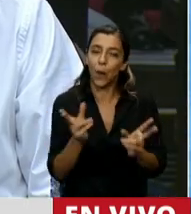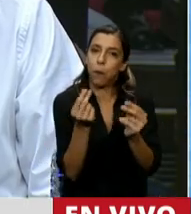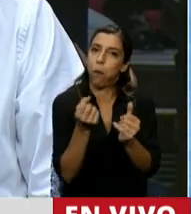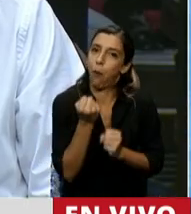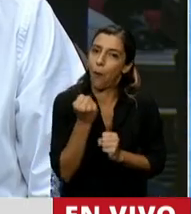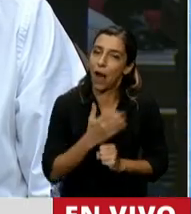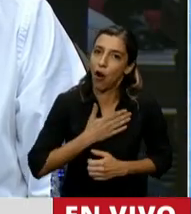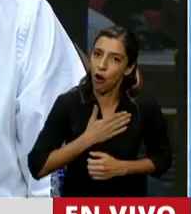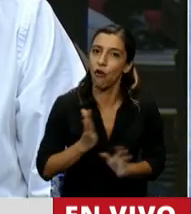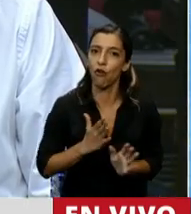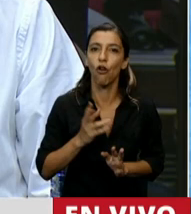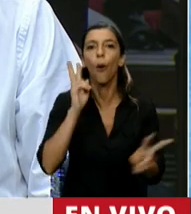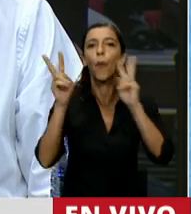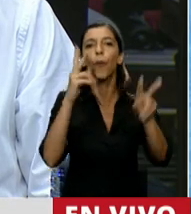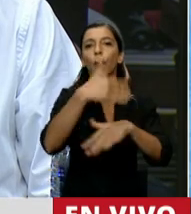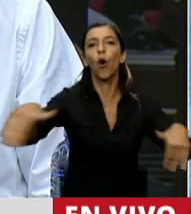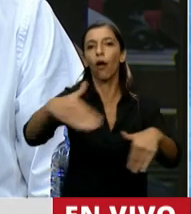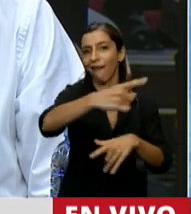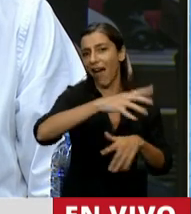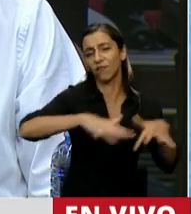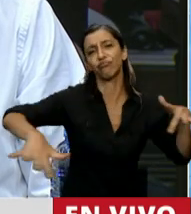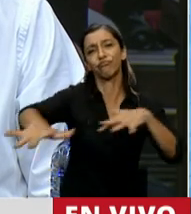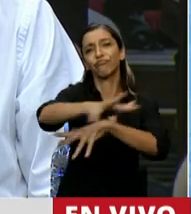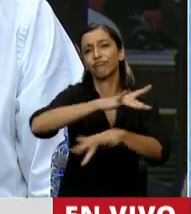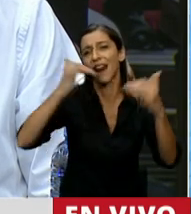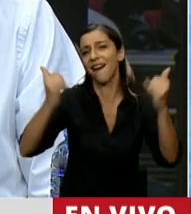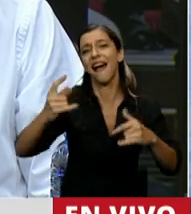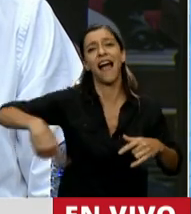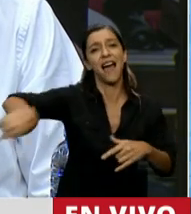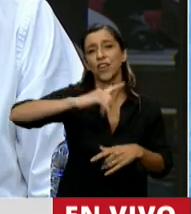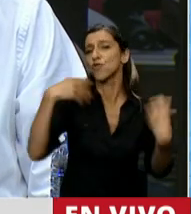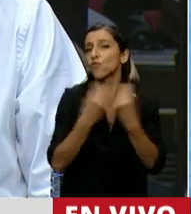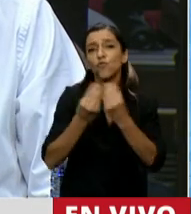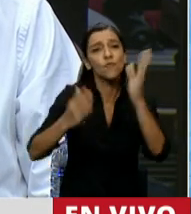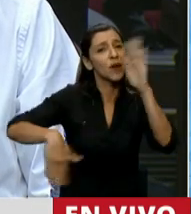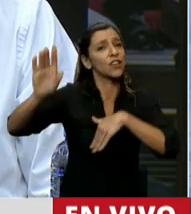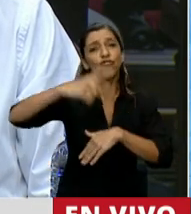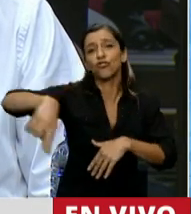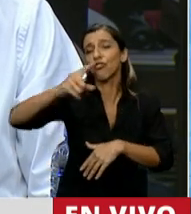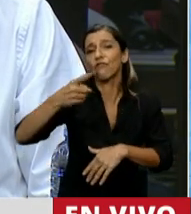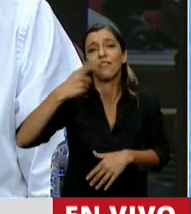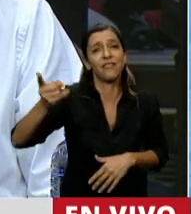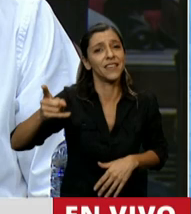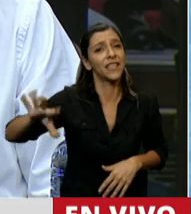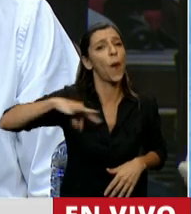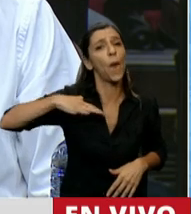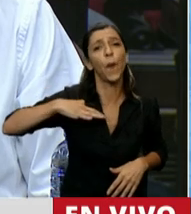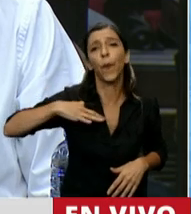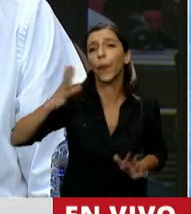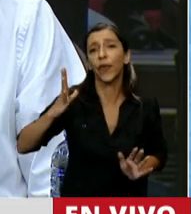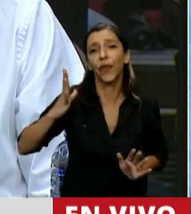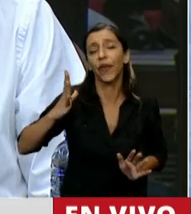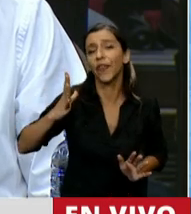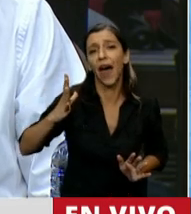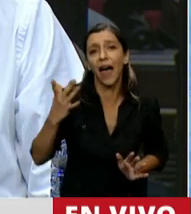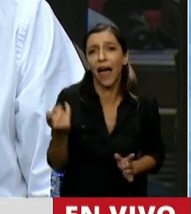que están ahora en las calles en todo el país, que su mayoría sostiene que el valor de la vida no puede estar condicionado a un plazo de